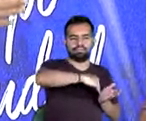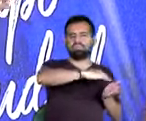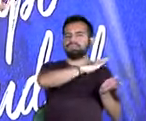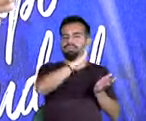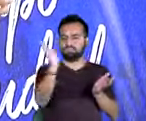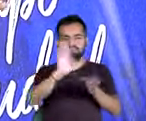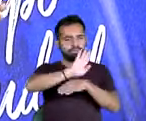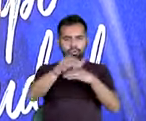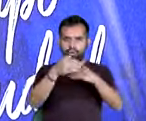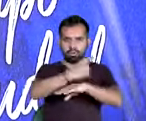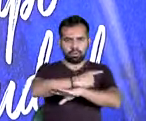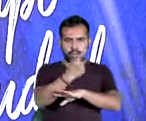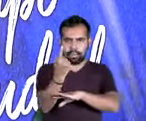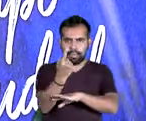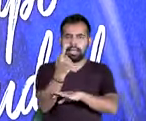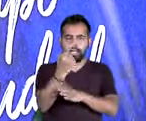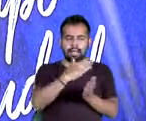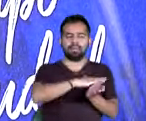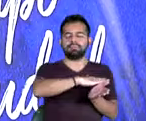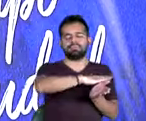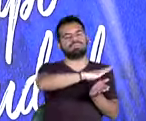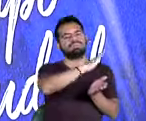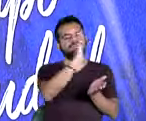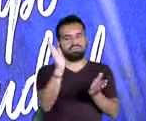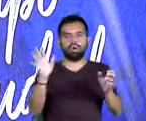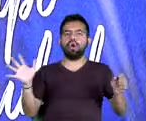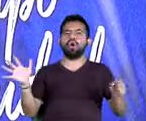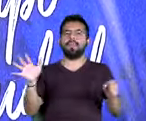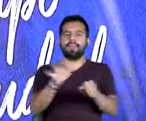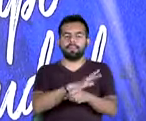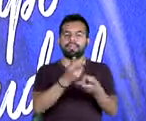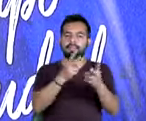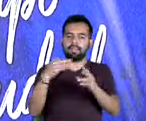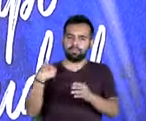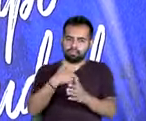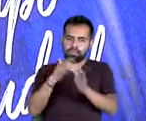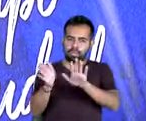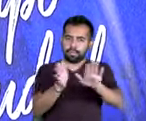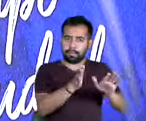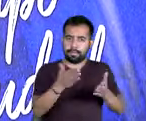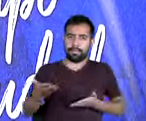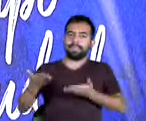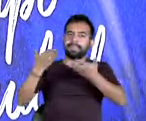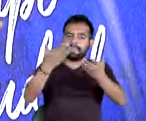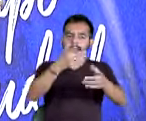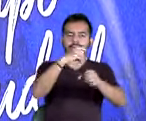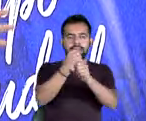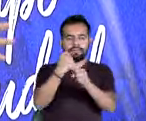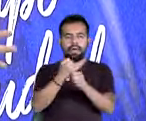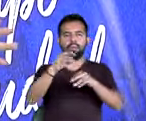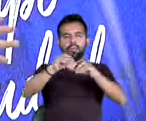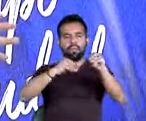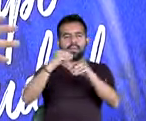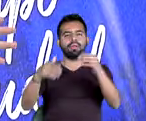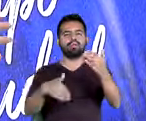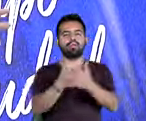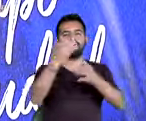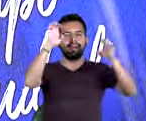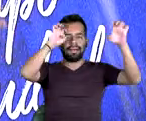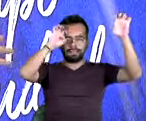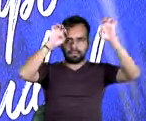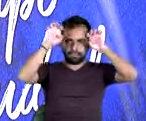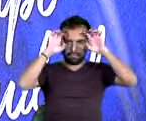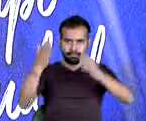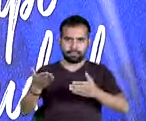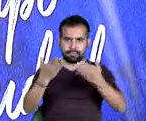probable que extendamos un trabajo de parte de ese plan maestro de movilidad que conteste la pregunta